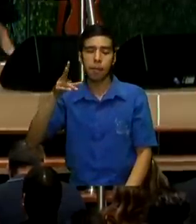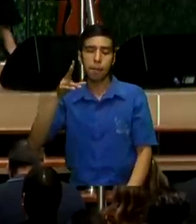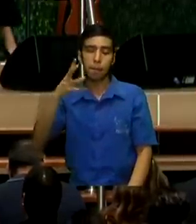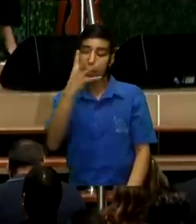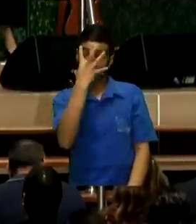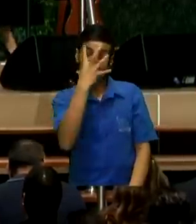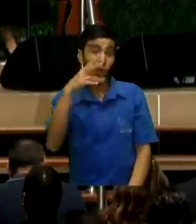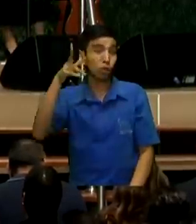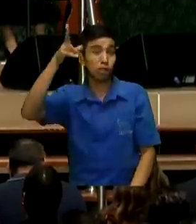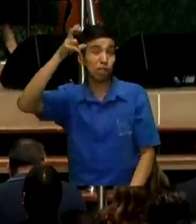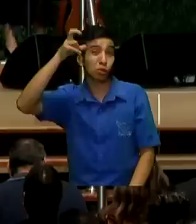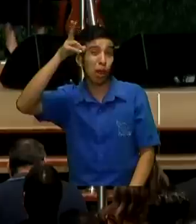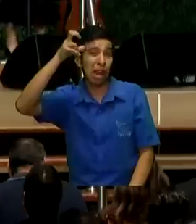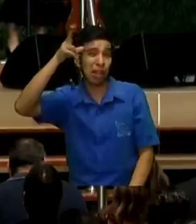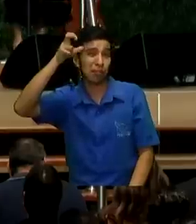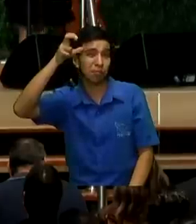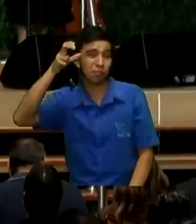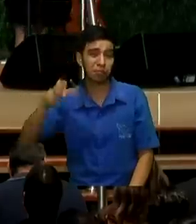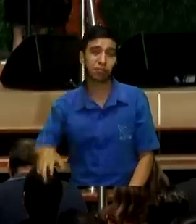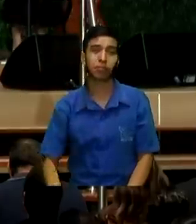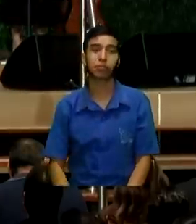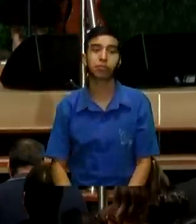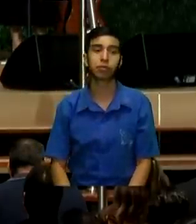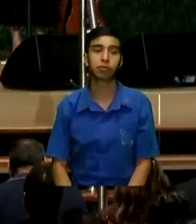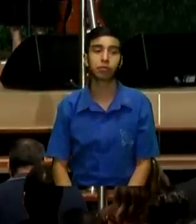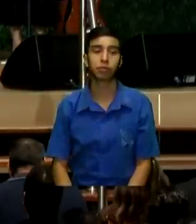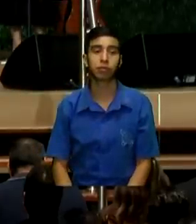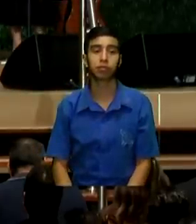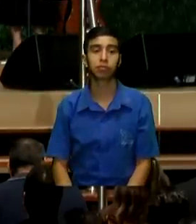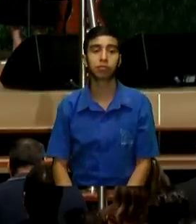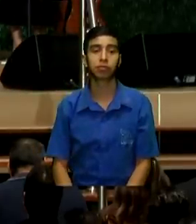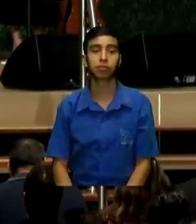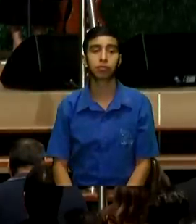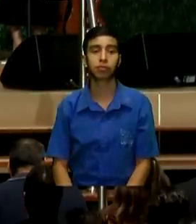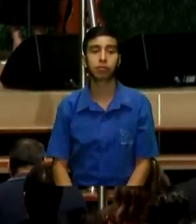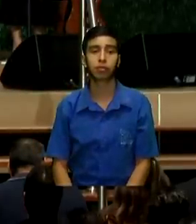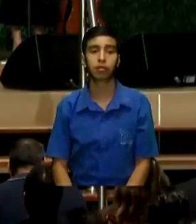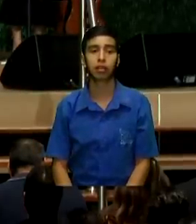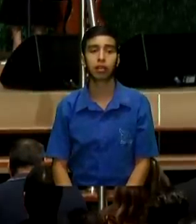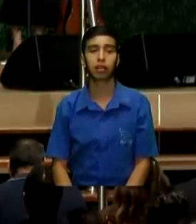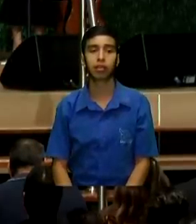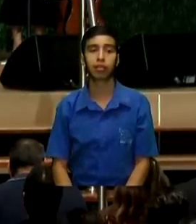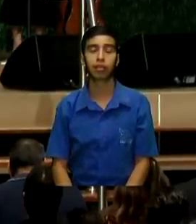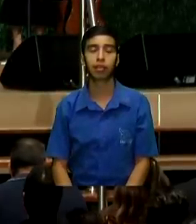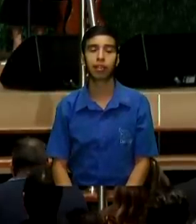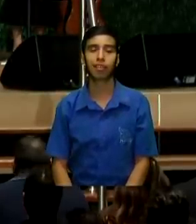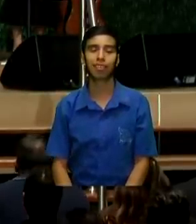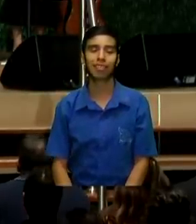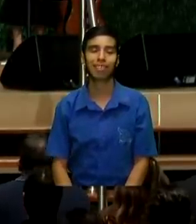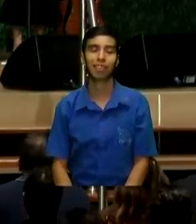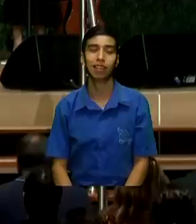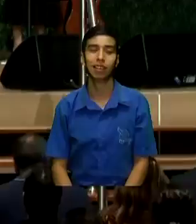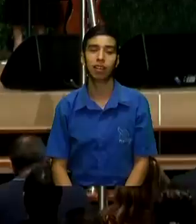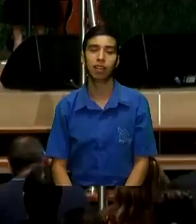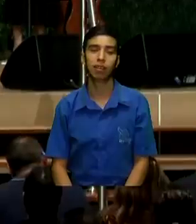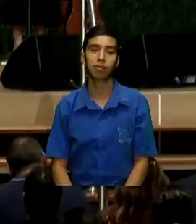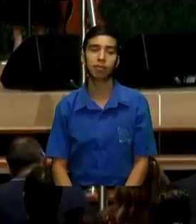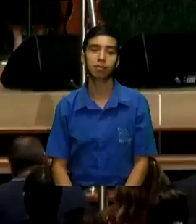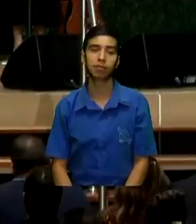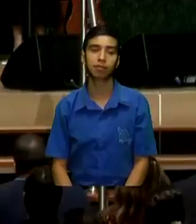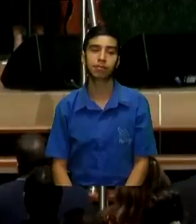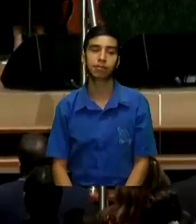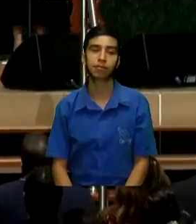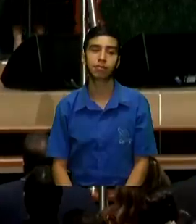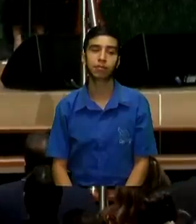Así como el hombre se quita la camisa y enseña el doble litro, ¿por qué ellas no se pueden quitar eso